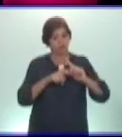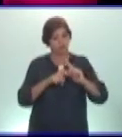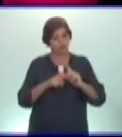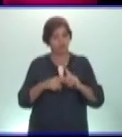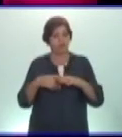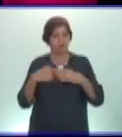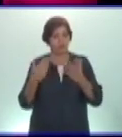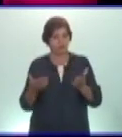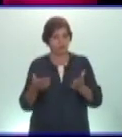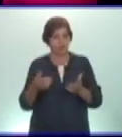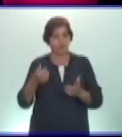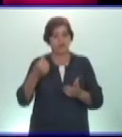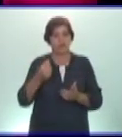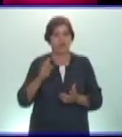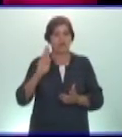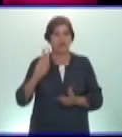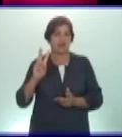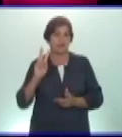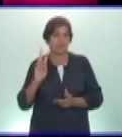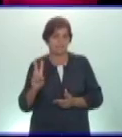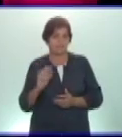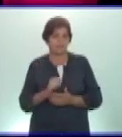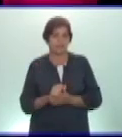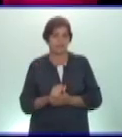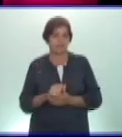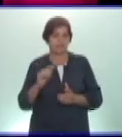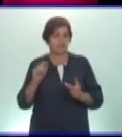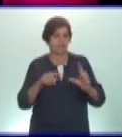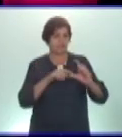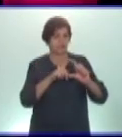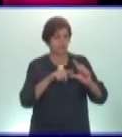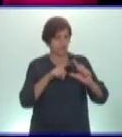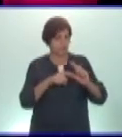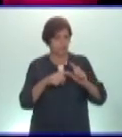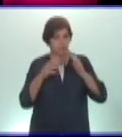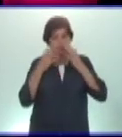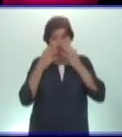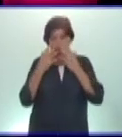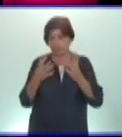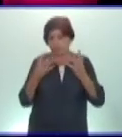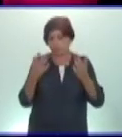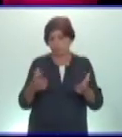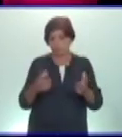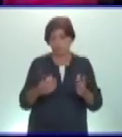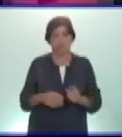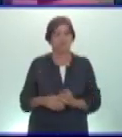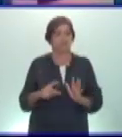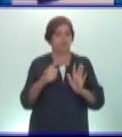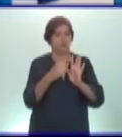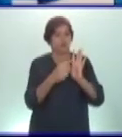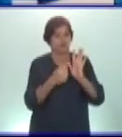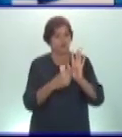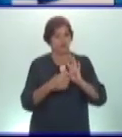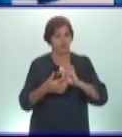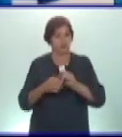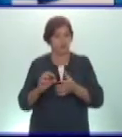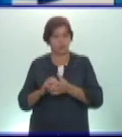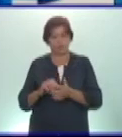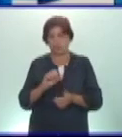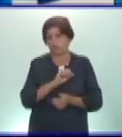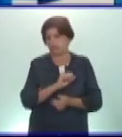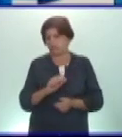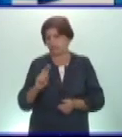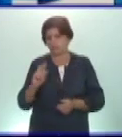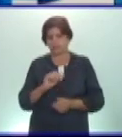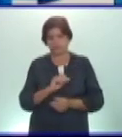adverbio. Contenido fundamental, una categoría gramatical, al igual que sustantivo, el adjetivo, el